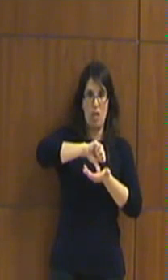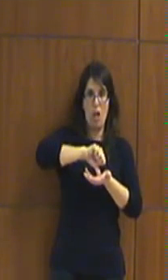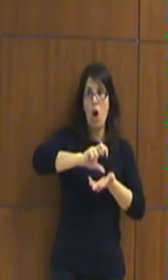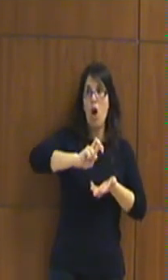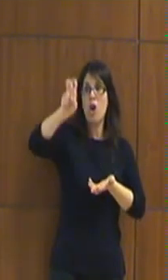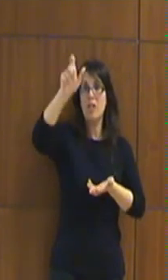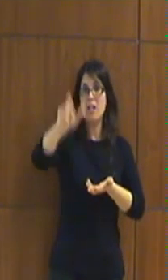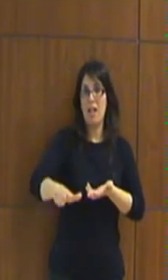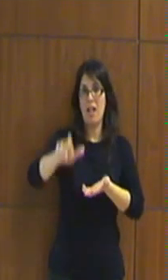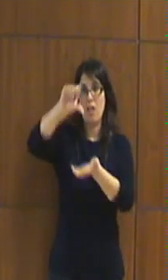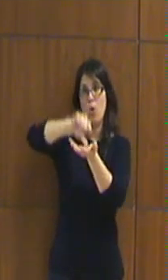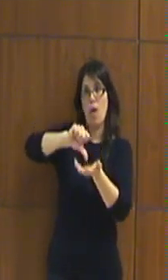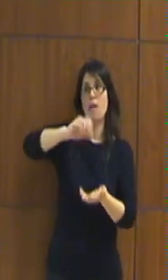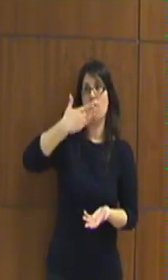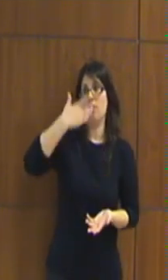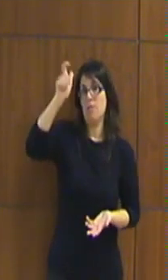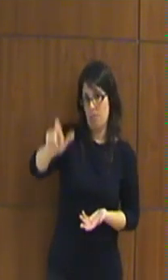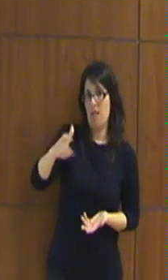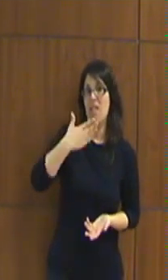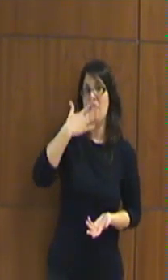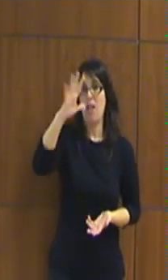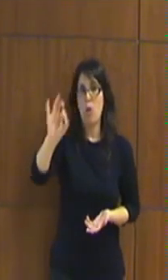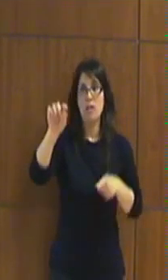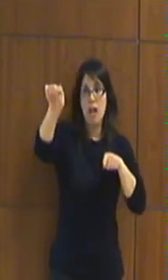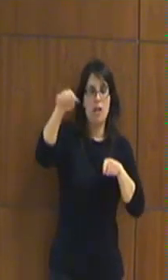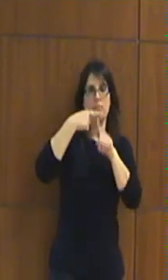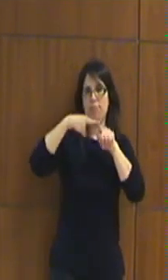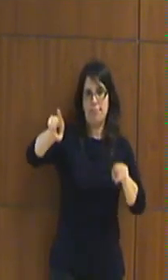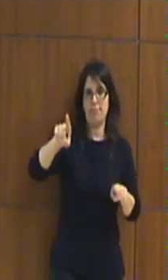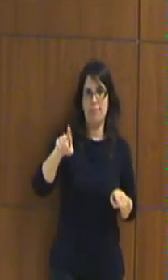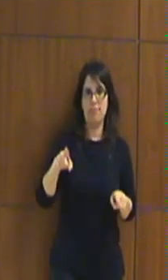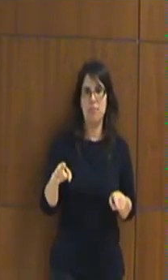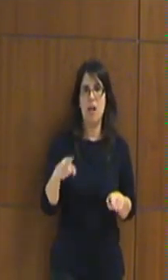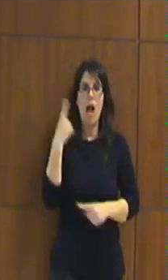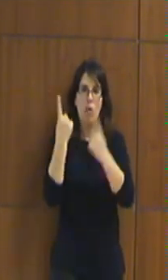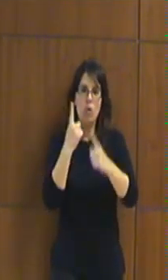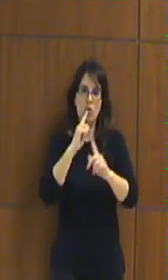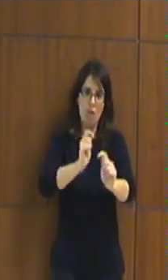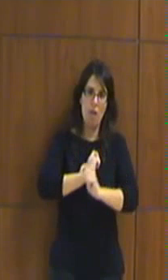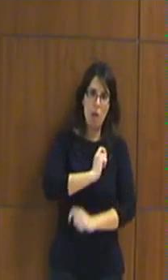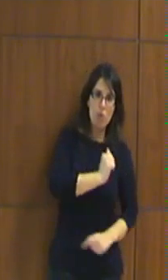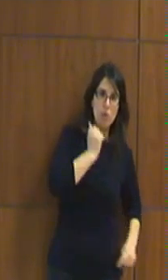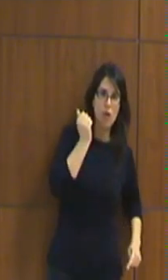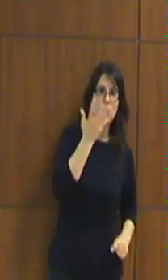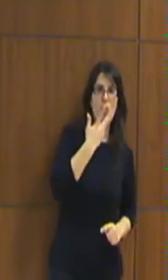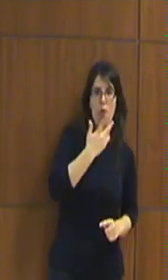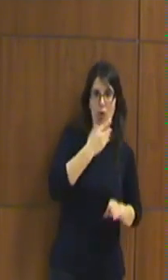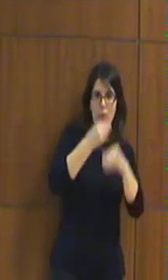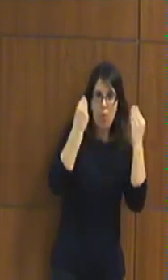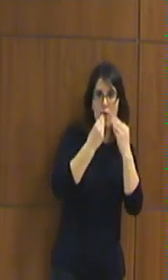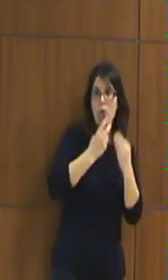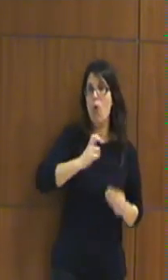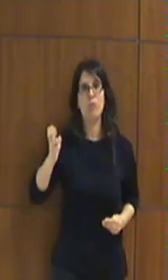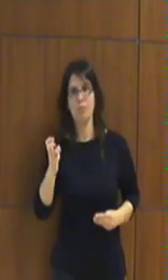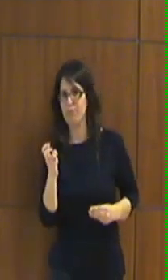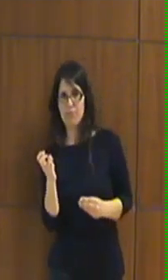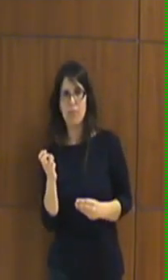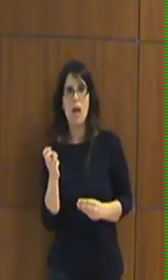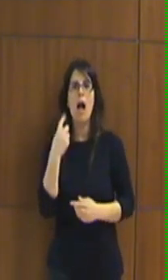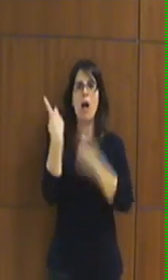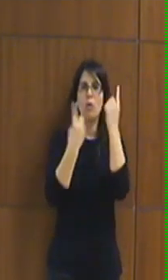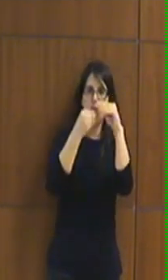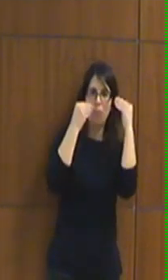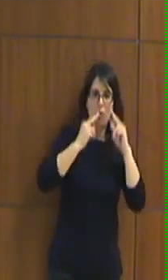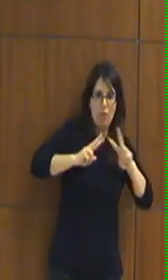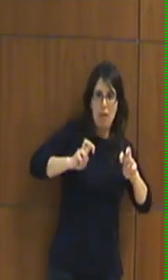está influyendo mucho otras más cosas, ¿no? Que dices, pues unos han tenido unas oportunidades de conocimiento, otros no las han tenido, unos han tenido una formación inicial que otros no han